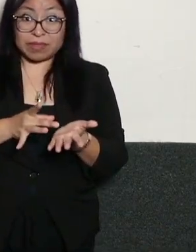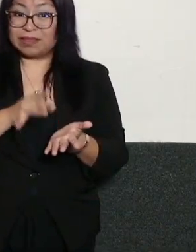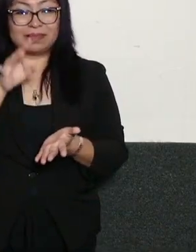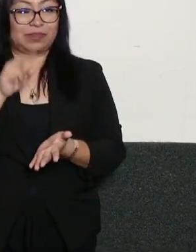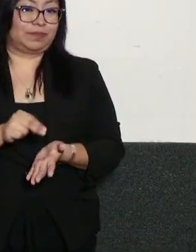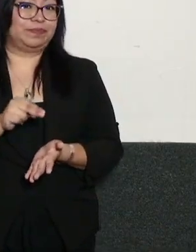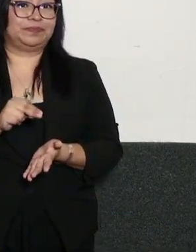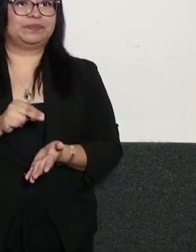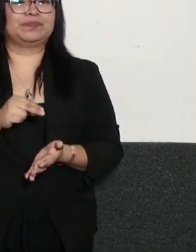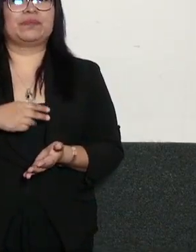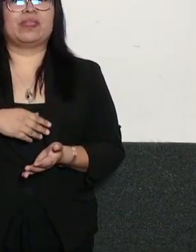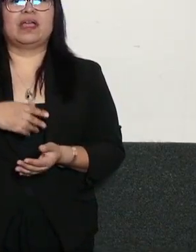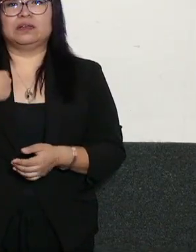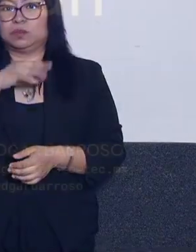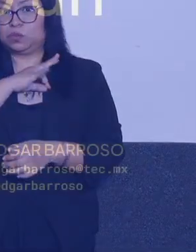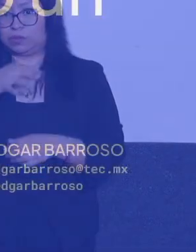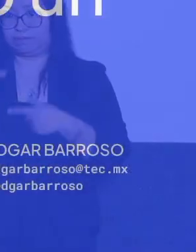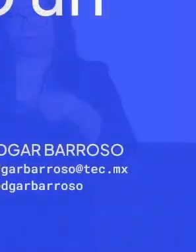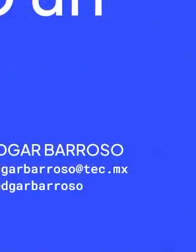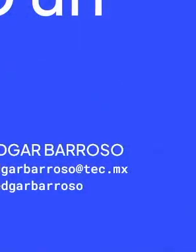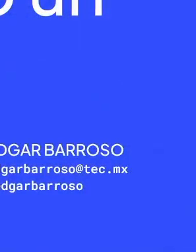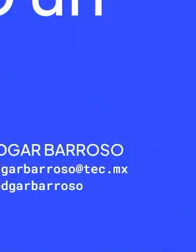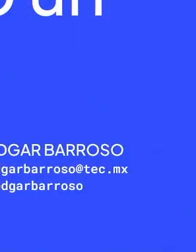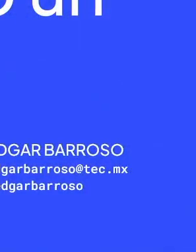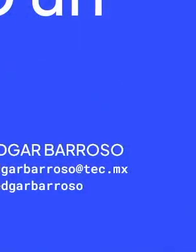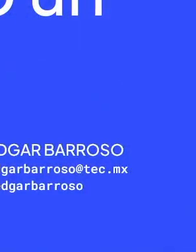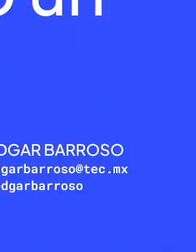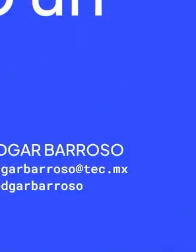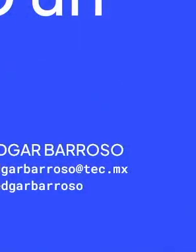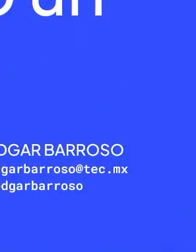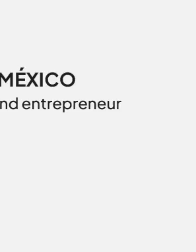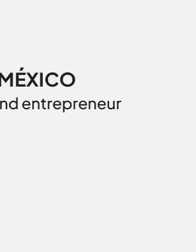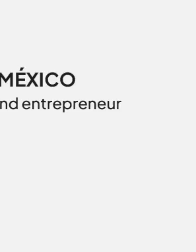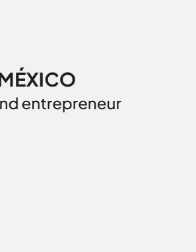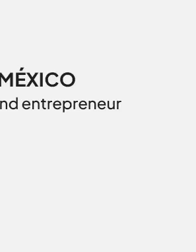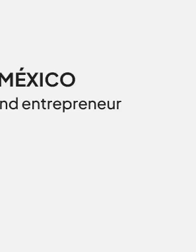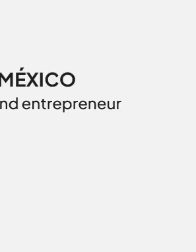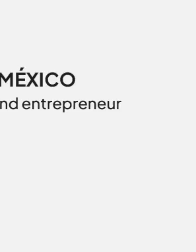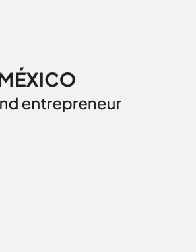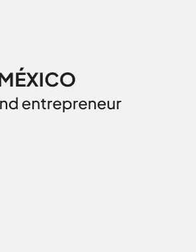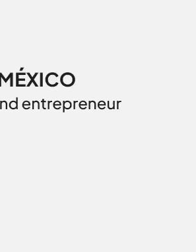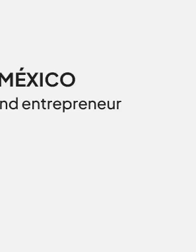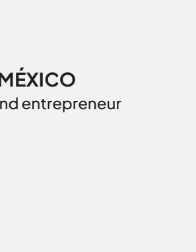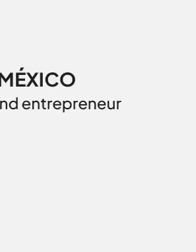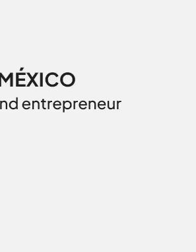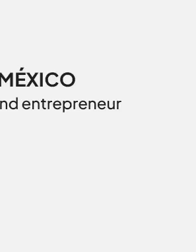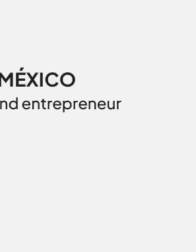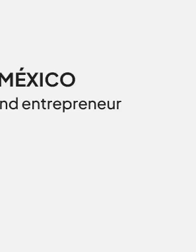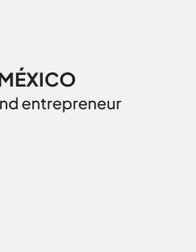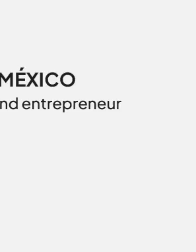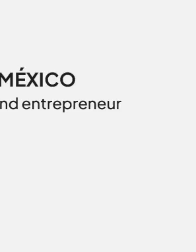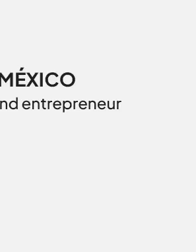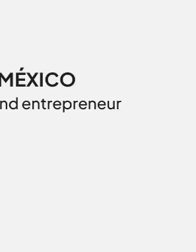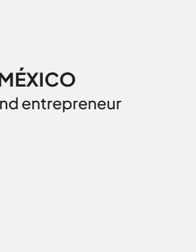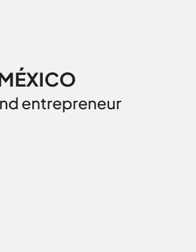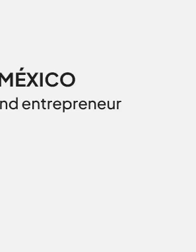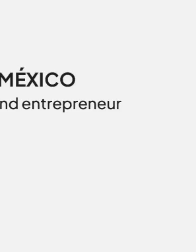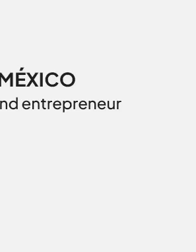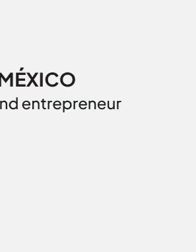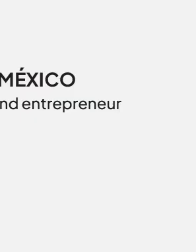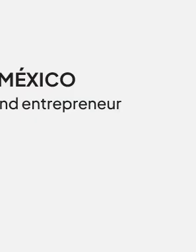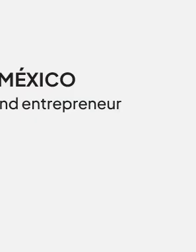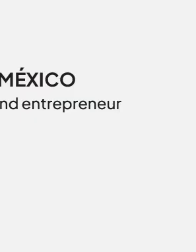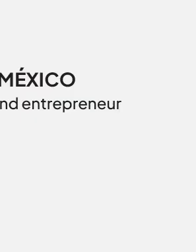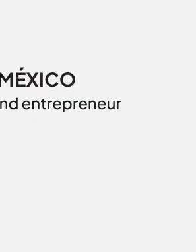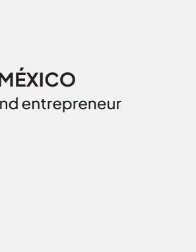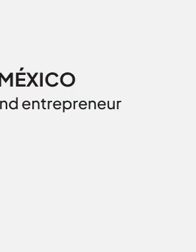caso. ¿Me podrían poner la presentación, por favor? Vamos a empezar, les doy un poquitito de contexto. Yo crecí